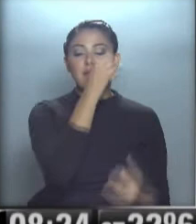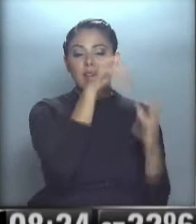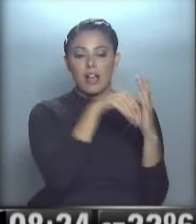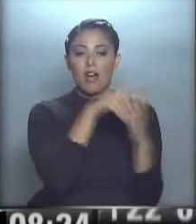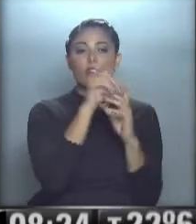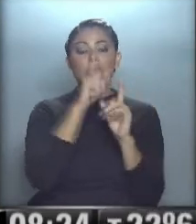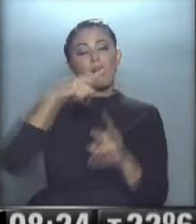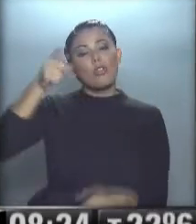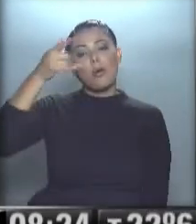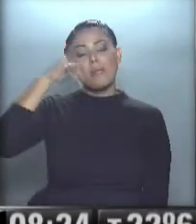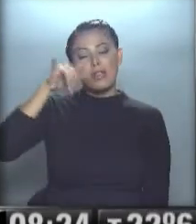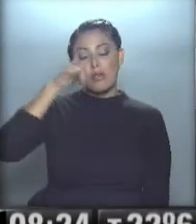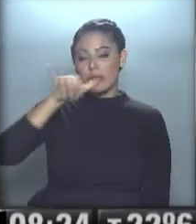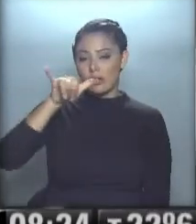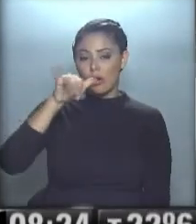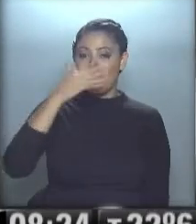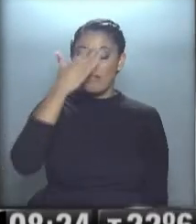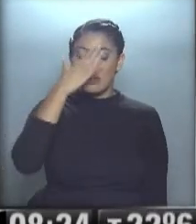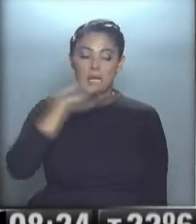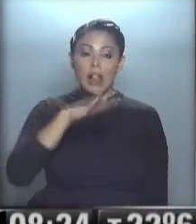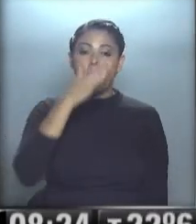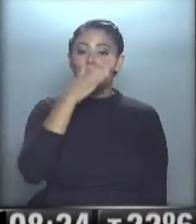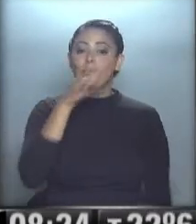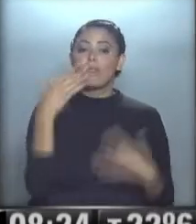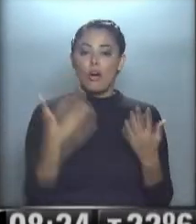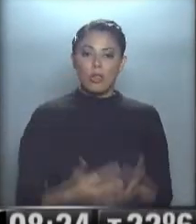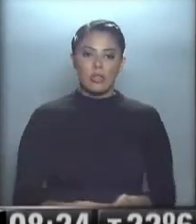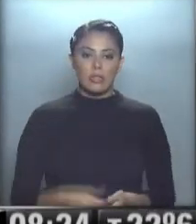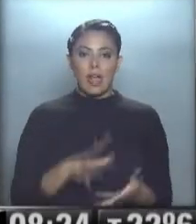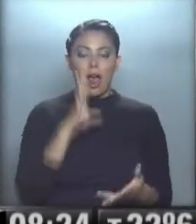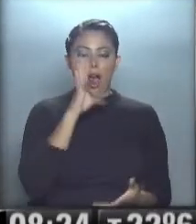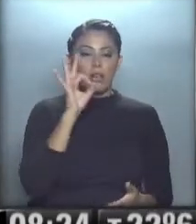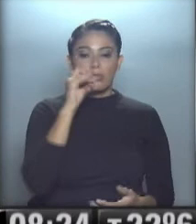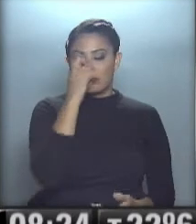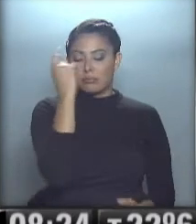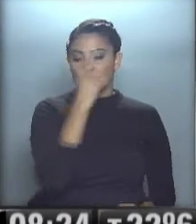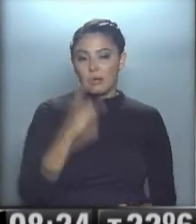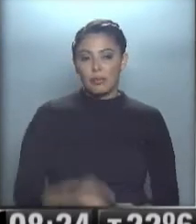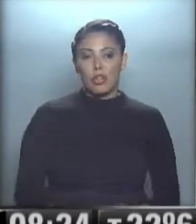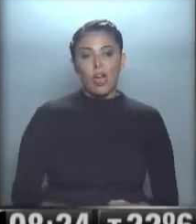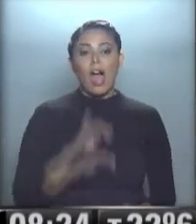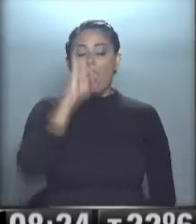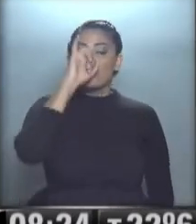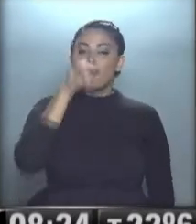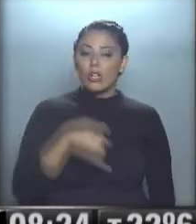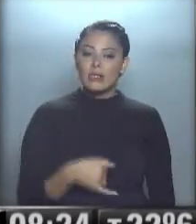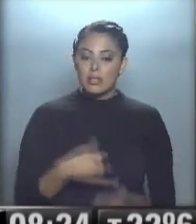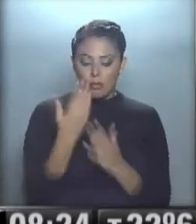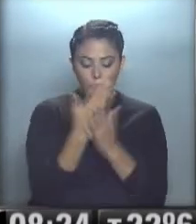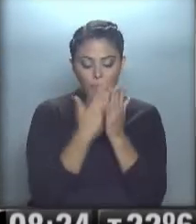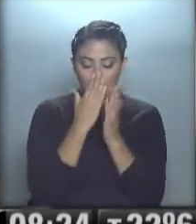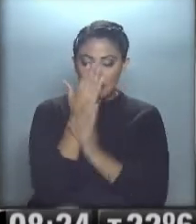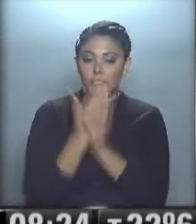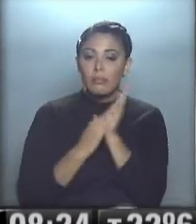plazo fijo, finalmente lo pueden instrumentar lo más rápidamente posible. La autorización que otorga